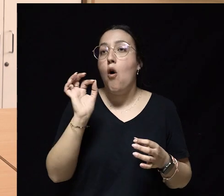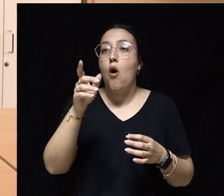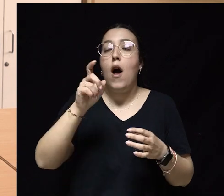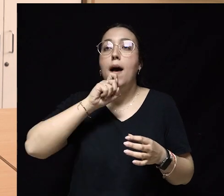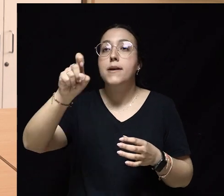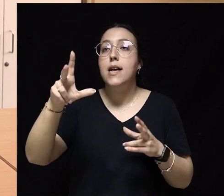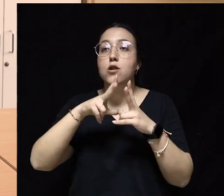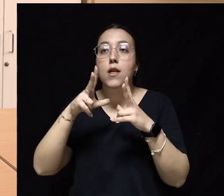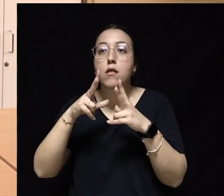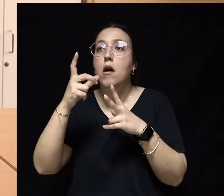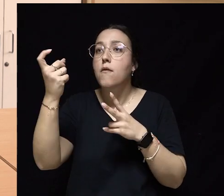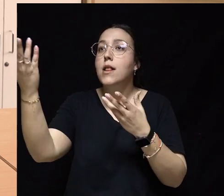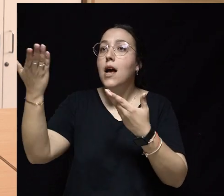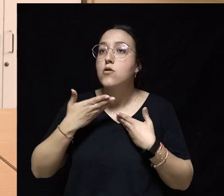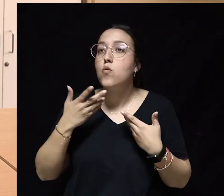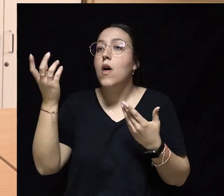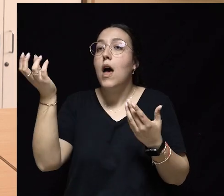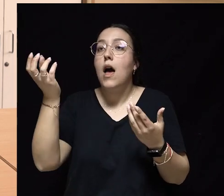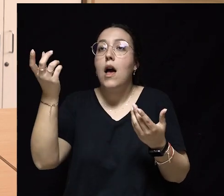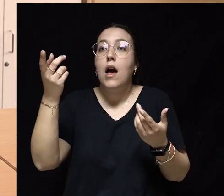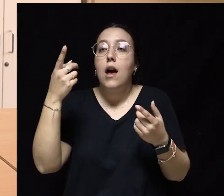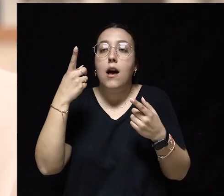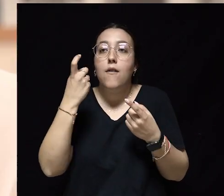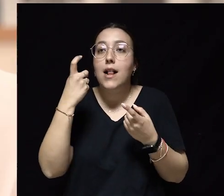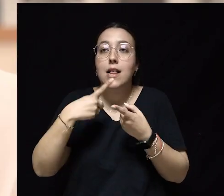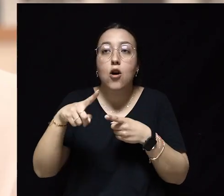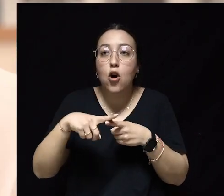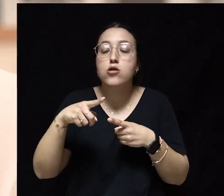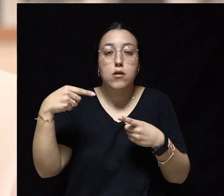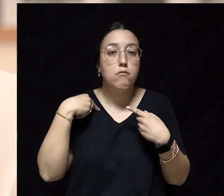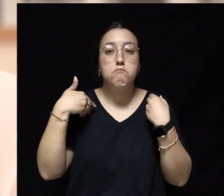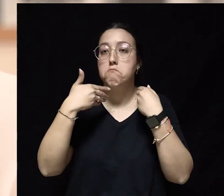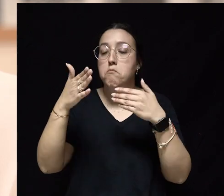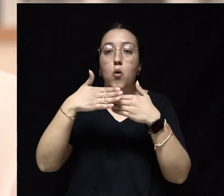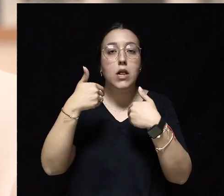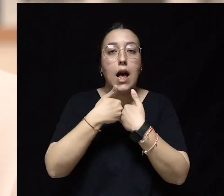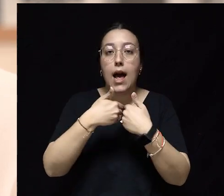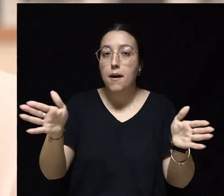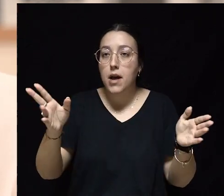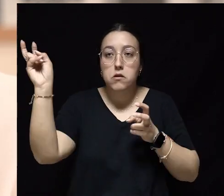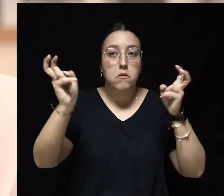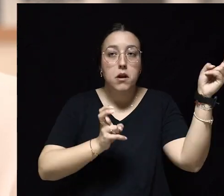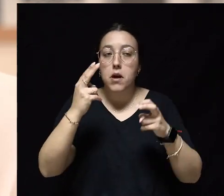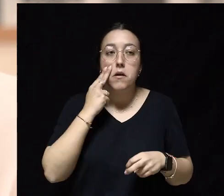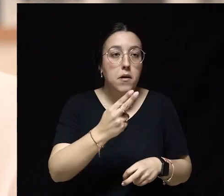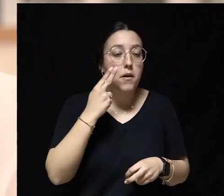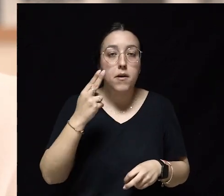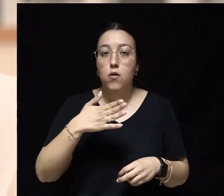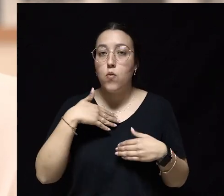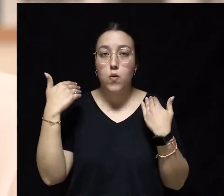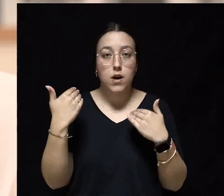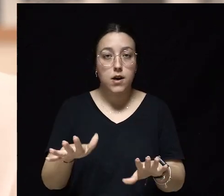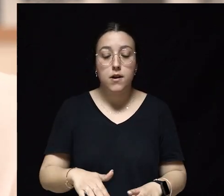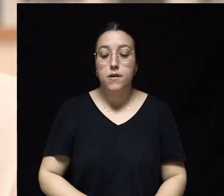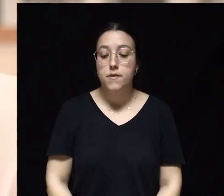cualquier entidad, asociación que pueda aportar cualquier beneficio al alumnado de este centro pueda venir aquí y nos pueda